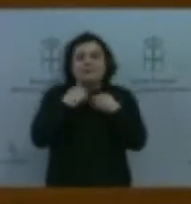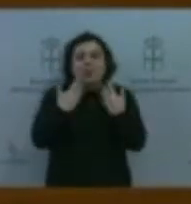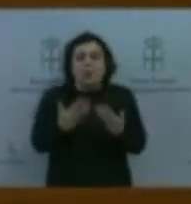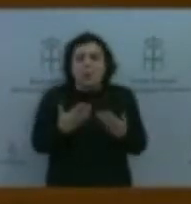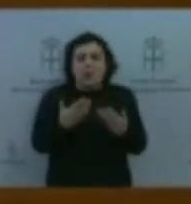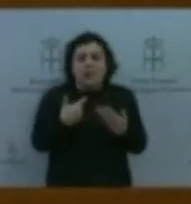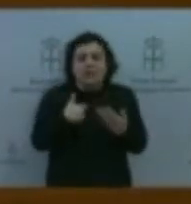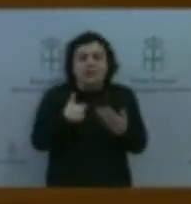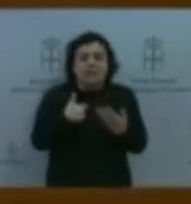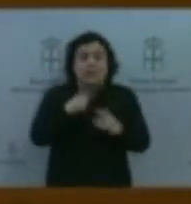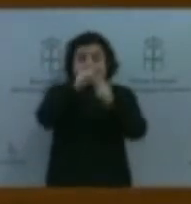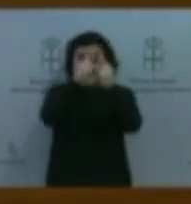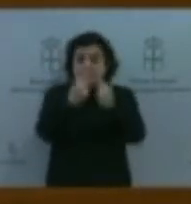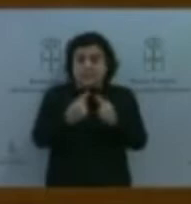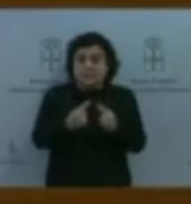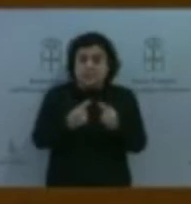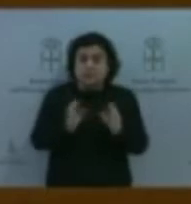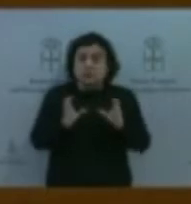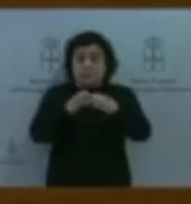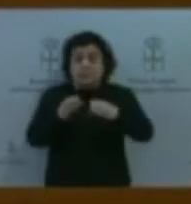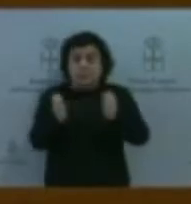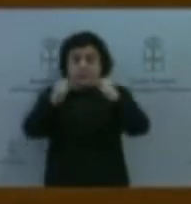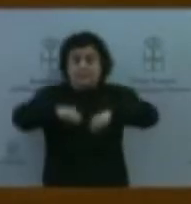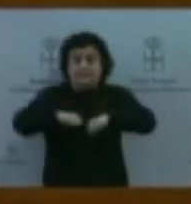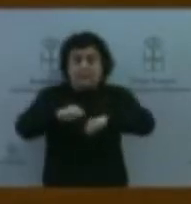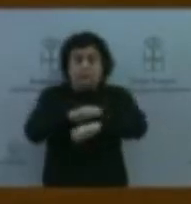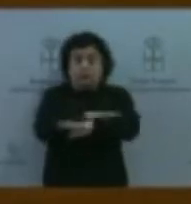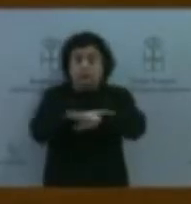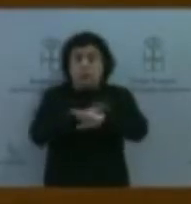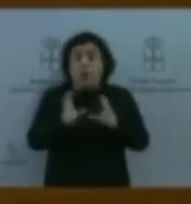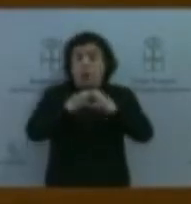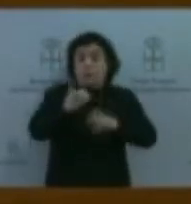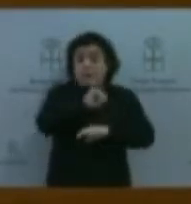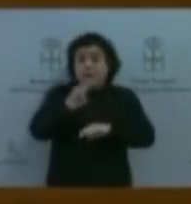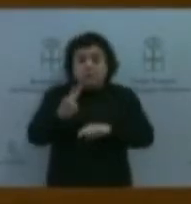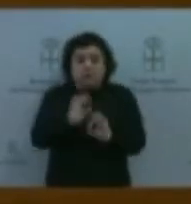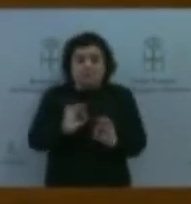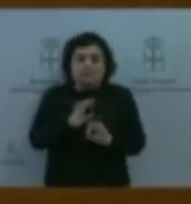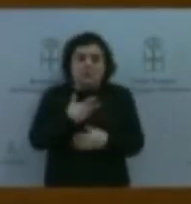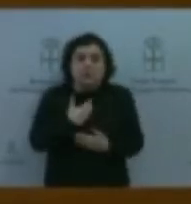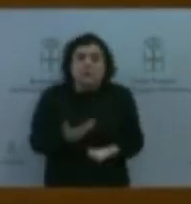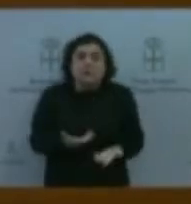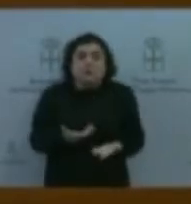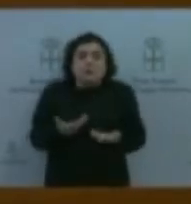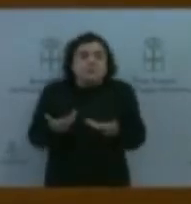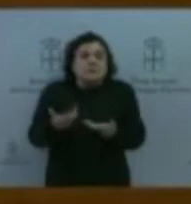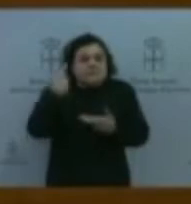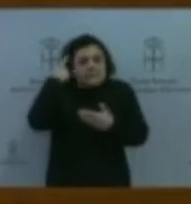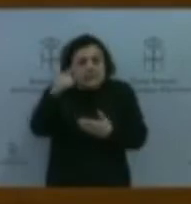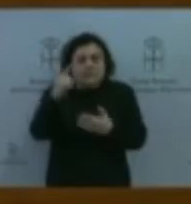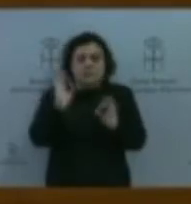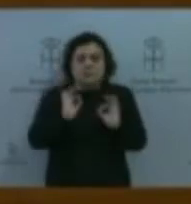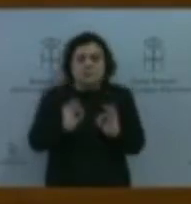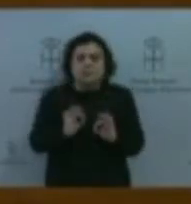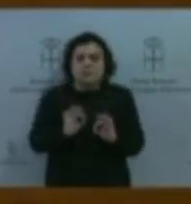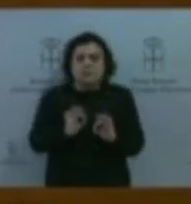Unida. Pero no porque les caigamos peor, soy seguro de que les caemos perfectamente, sino porque querían evitar